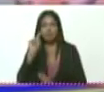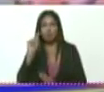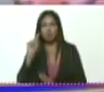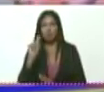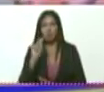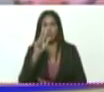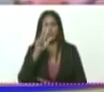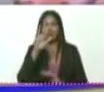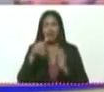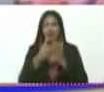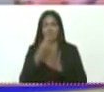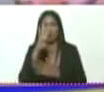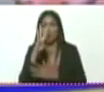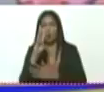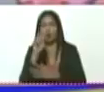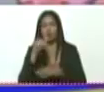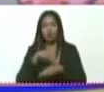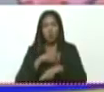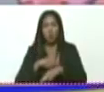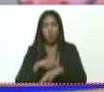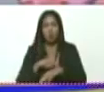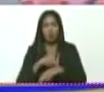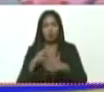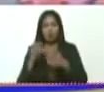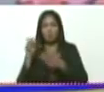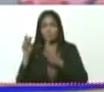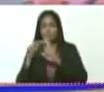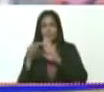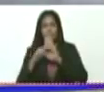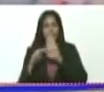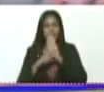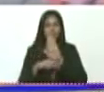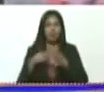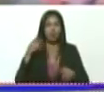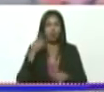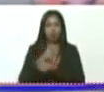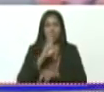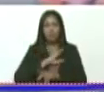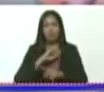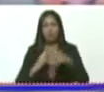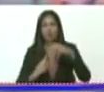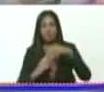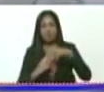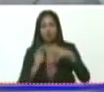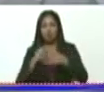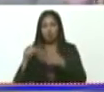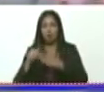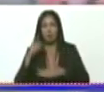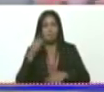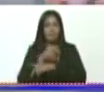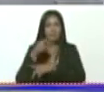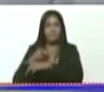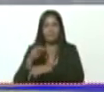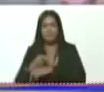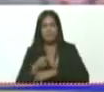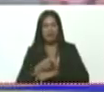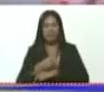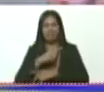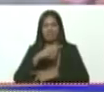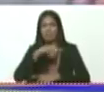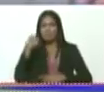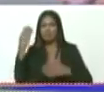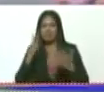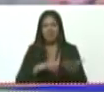donde cuenta todo con pelos y señales y acusa a su tío y a todos de darle órdenes de matar, de